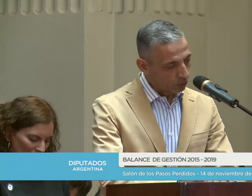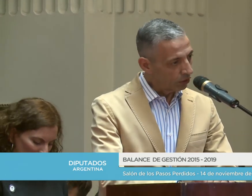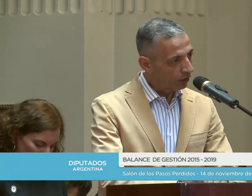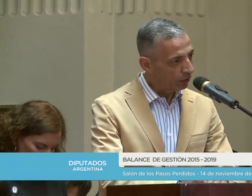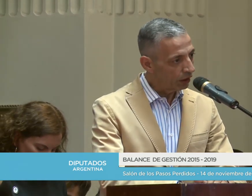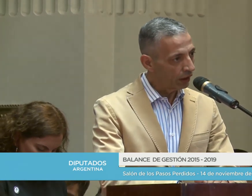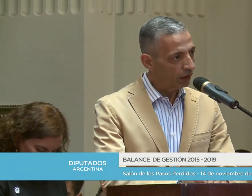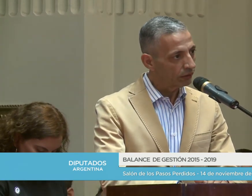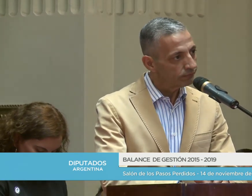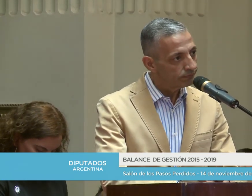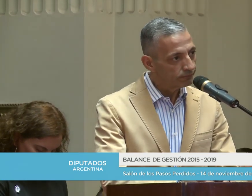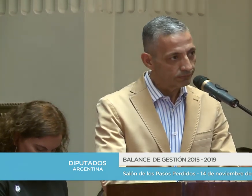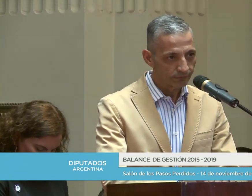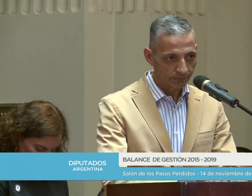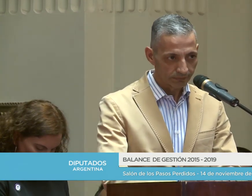Uno que viene